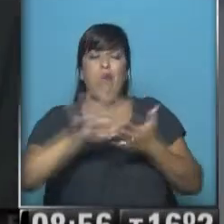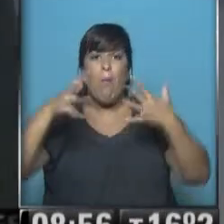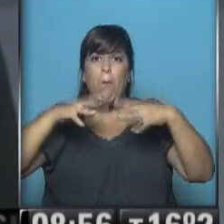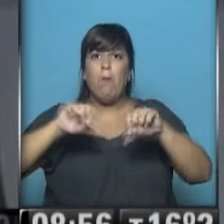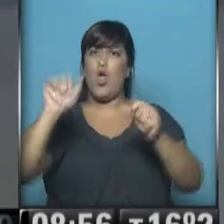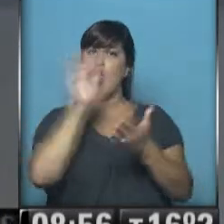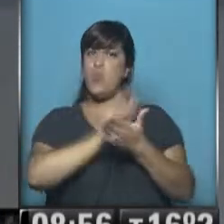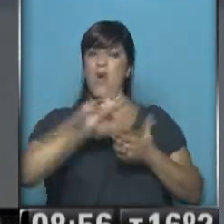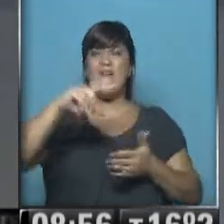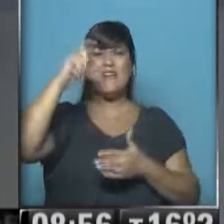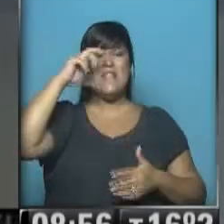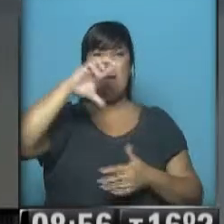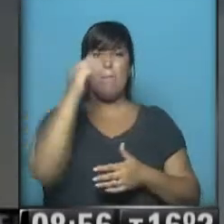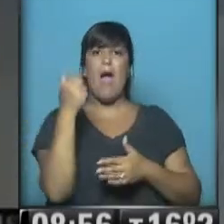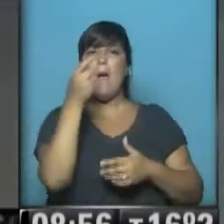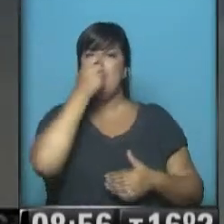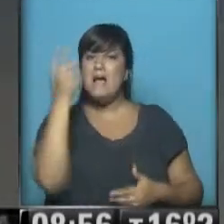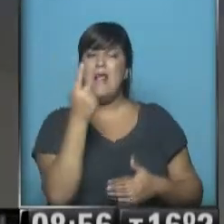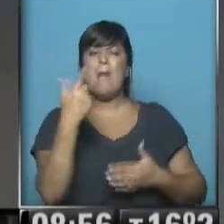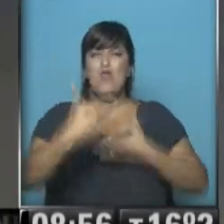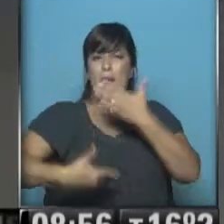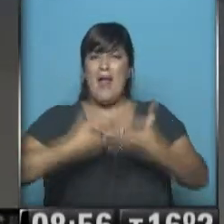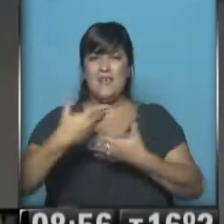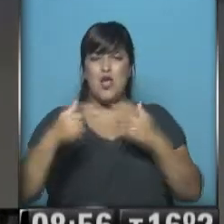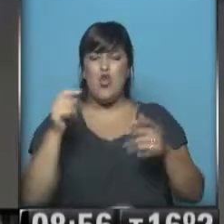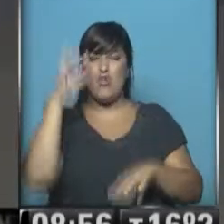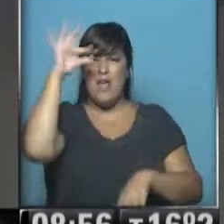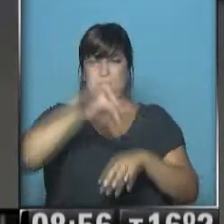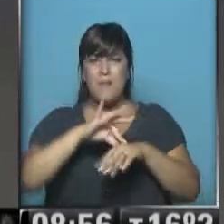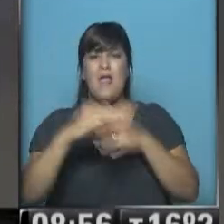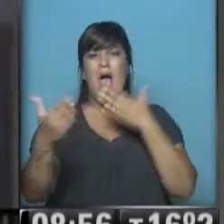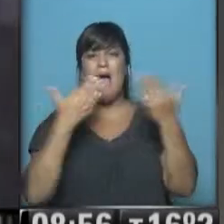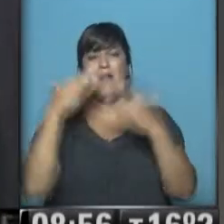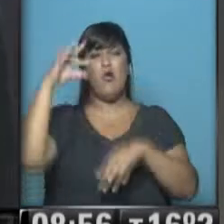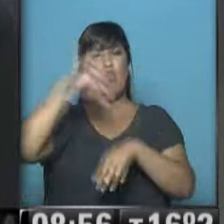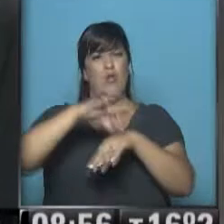más rápido en cuanto al desarrollo de su enfermedad. Sobre ese tema hablamos con el doctor Pedro Can.